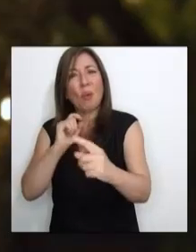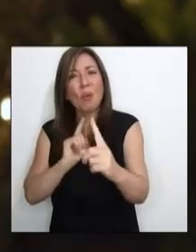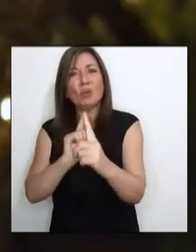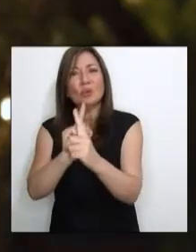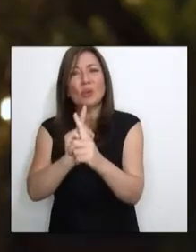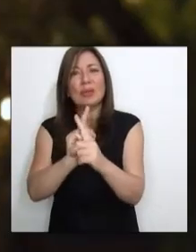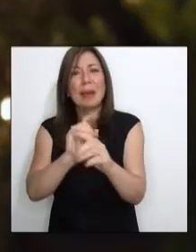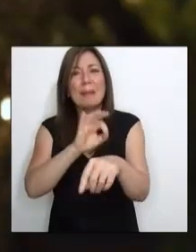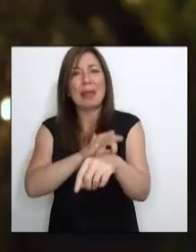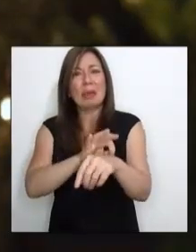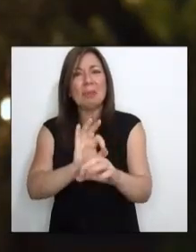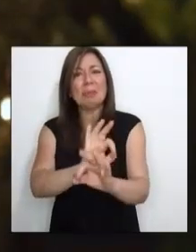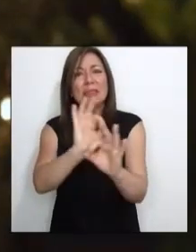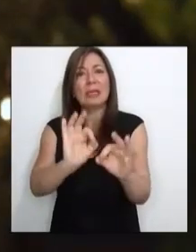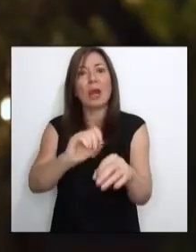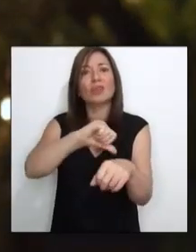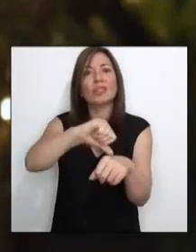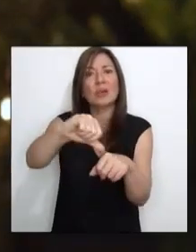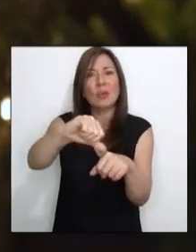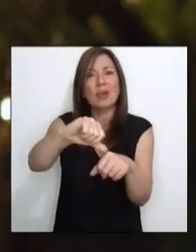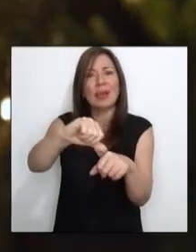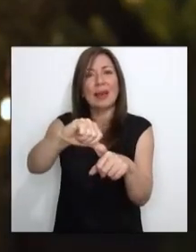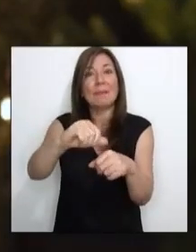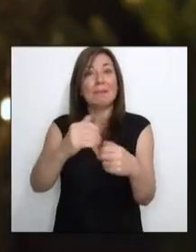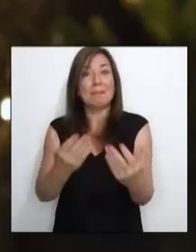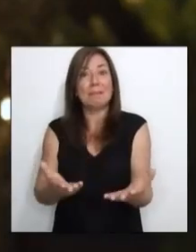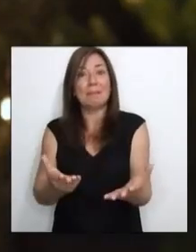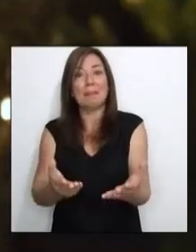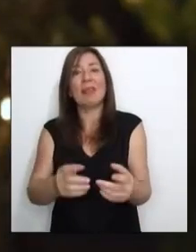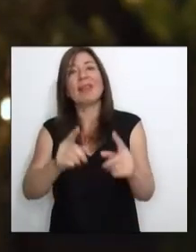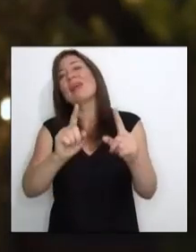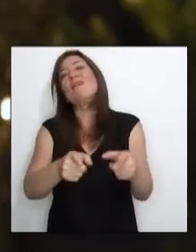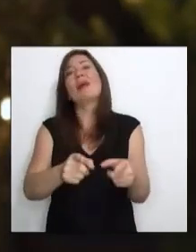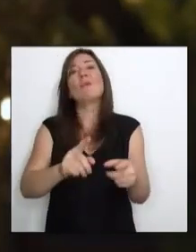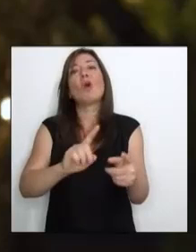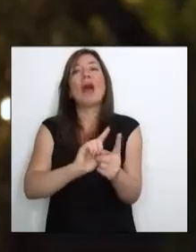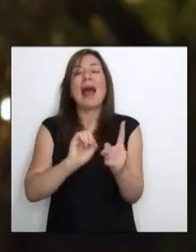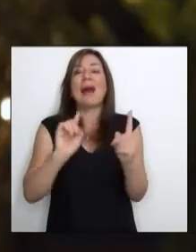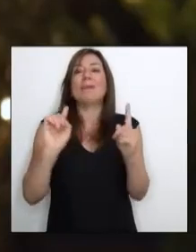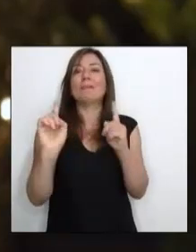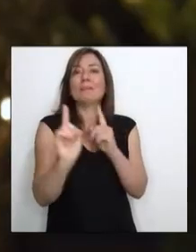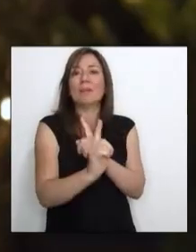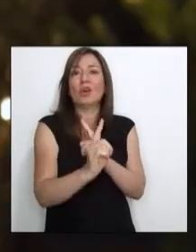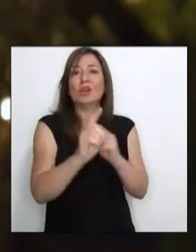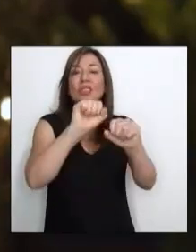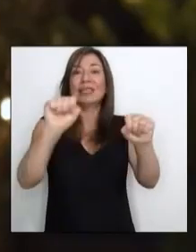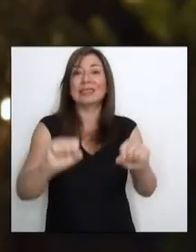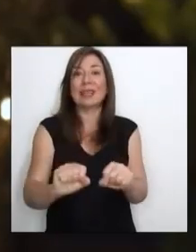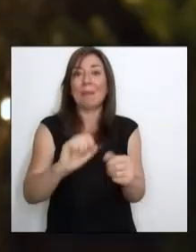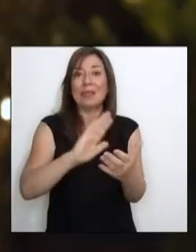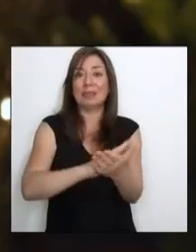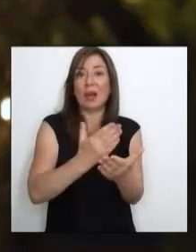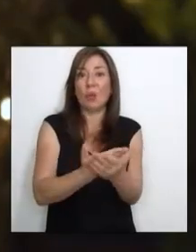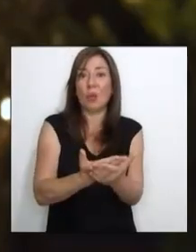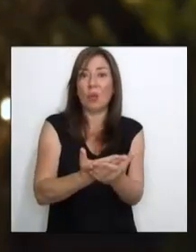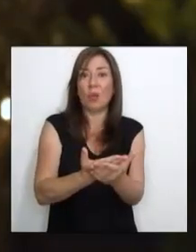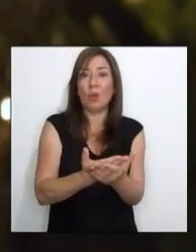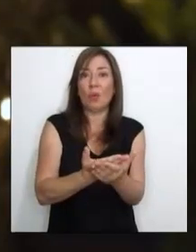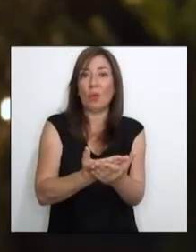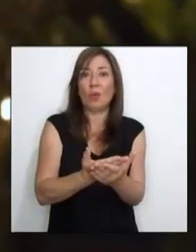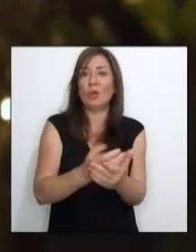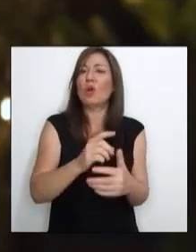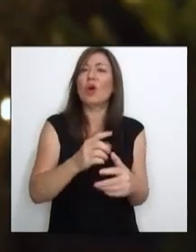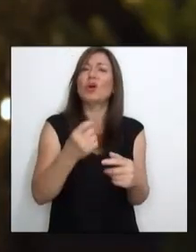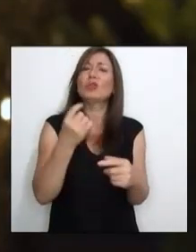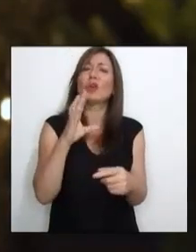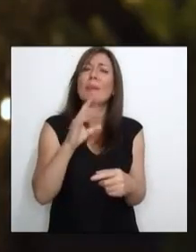una consulta de especialistas o una cirugía. Para ello tenemos que hacer una revolución en el sistema de salud.